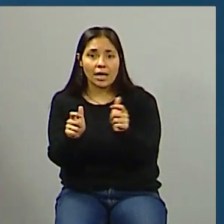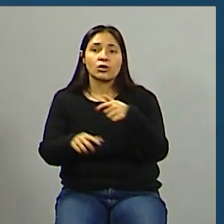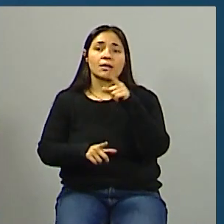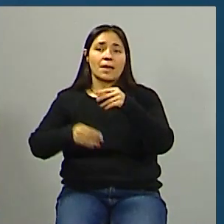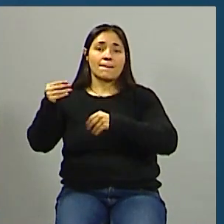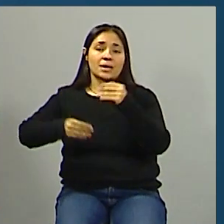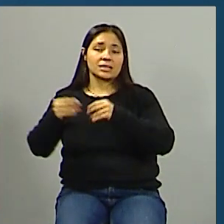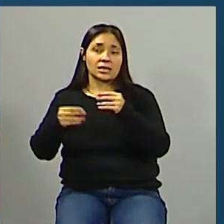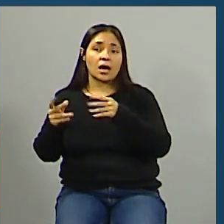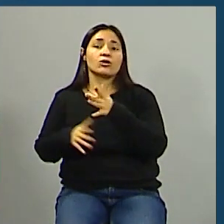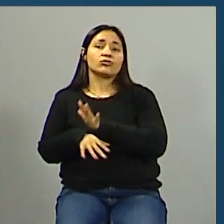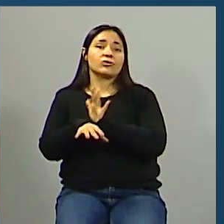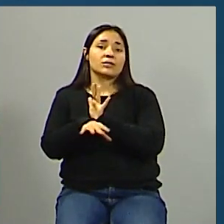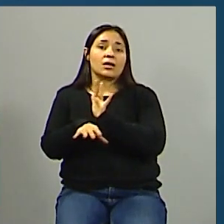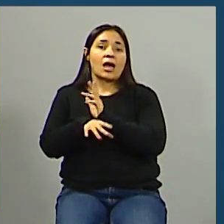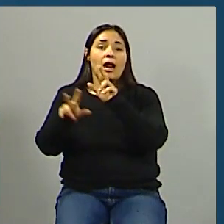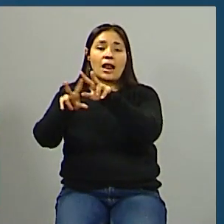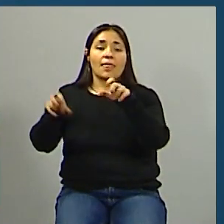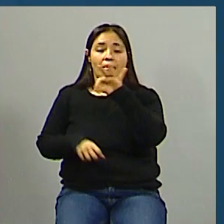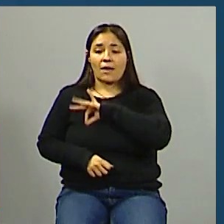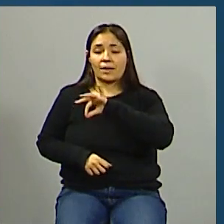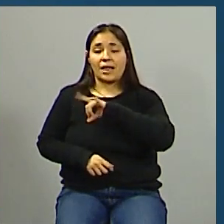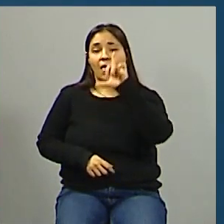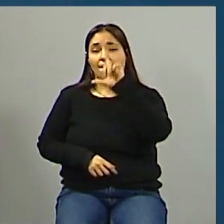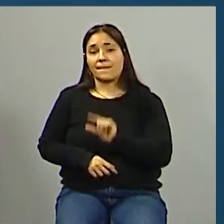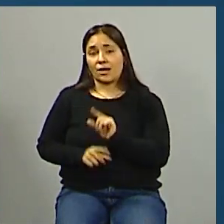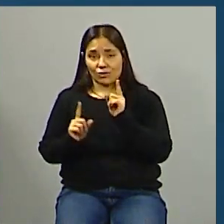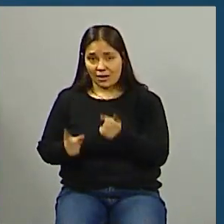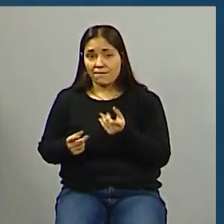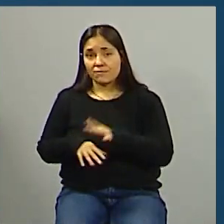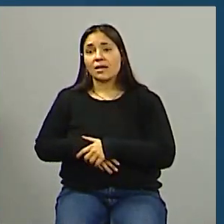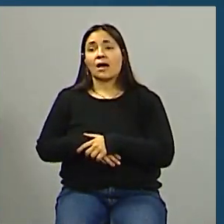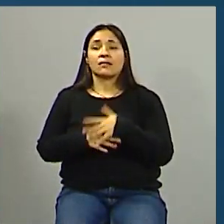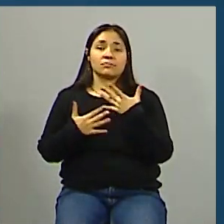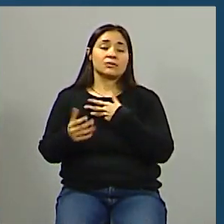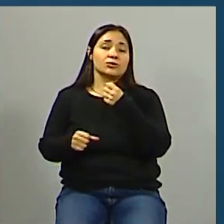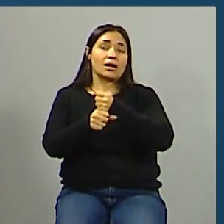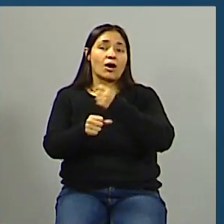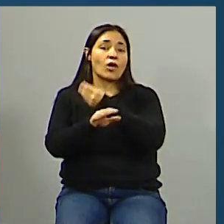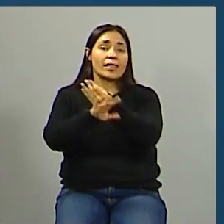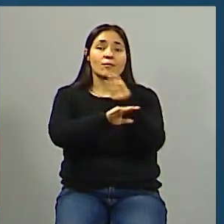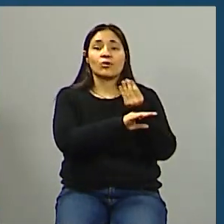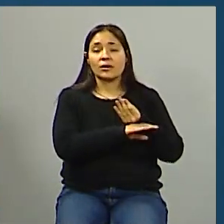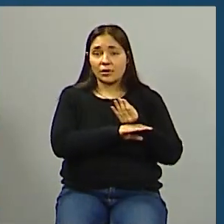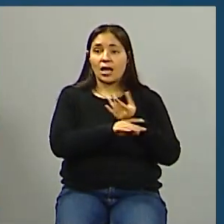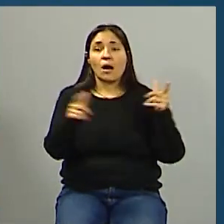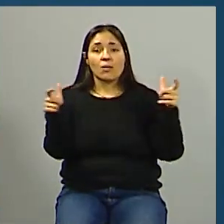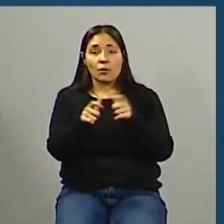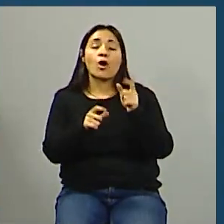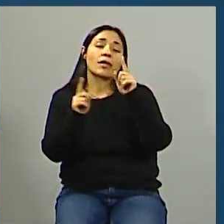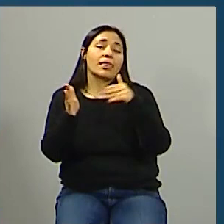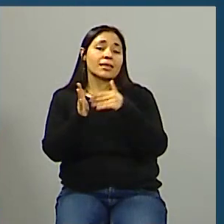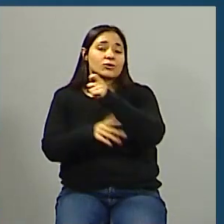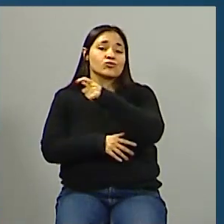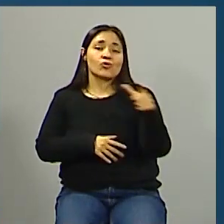están quedándose menos posibilidades de rentabilidad, y eso se traduce en disponibilidad de trabajo o en las posibilidades salariales, porque hay